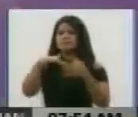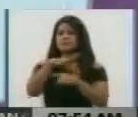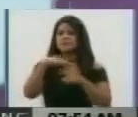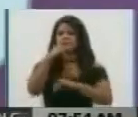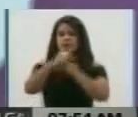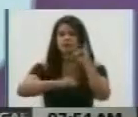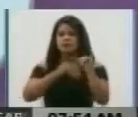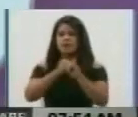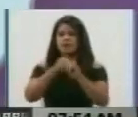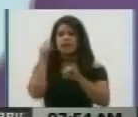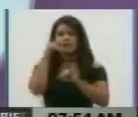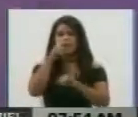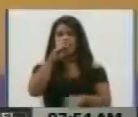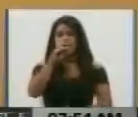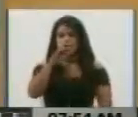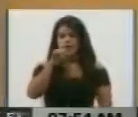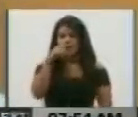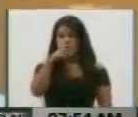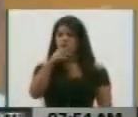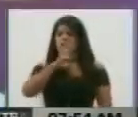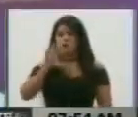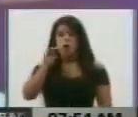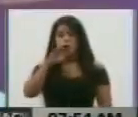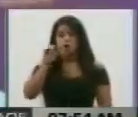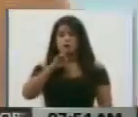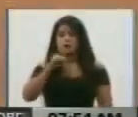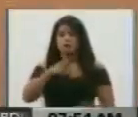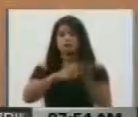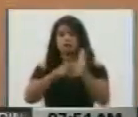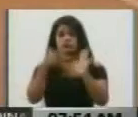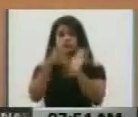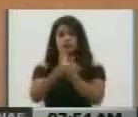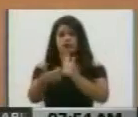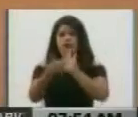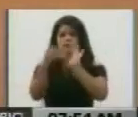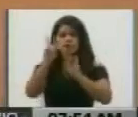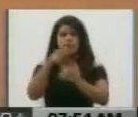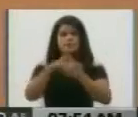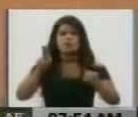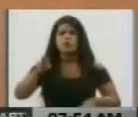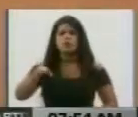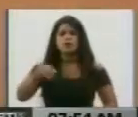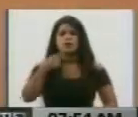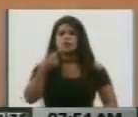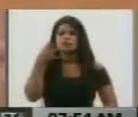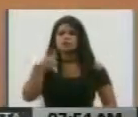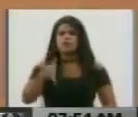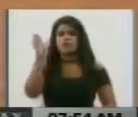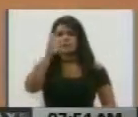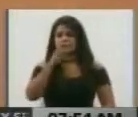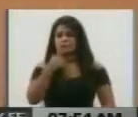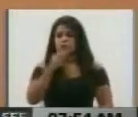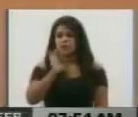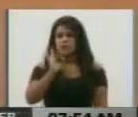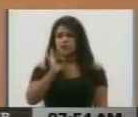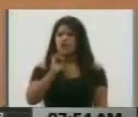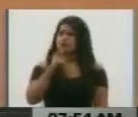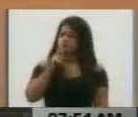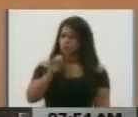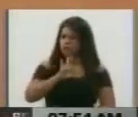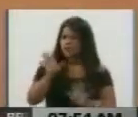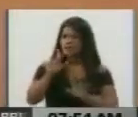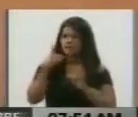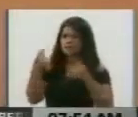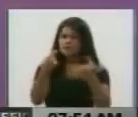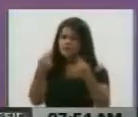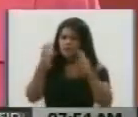internacional en la OEA. Es decir, ya la OEA se había pronunciado en contra de Venezuela, pero nunca se ha pronunciado en contra de Brasil. ¿No se tocó ese tema con la